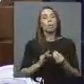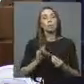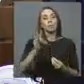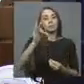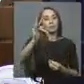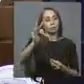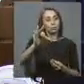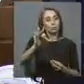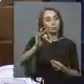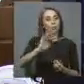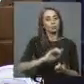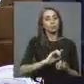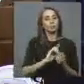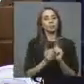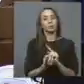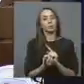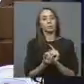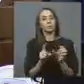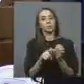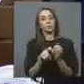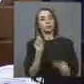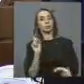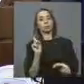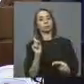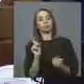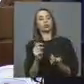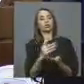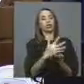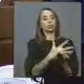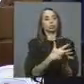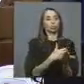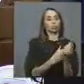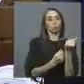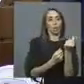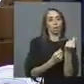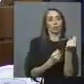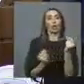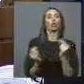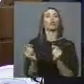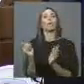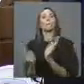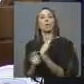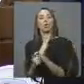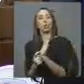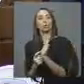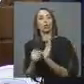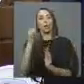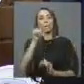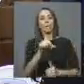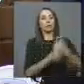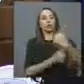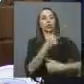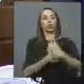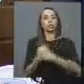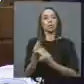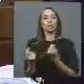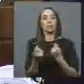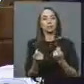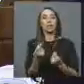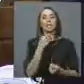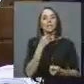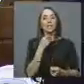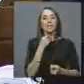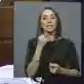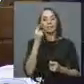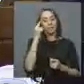es que se va a desalinear los salarios con la productividad y va a disminuir la competitividad de la economía y los que buscan